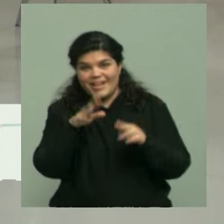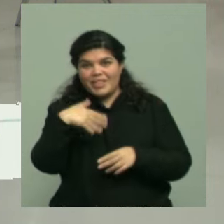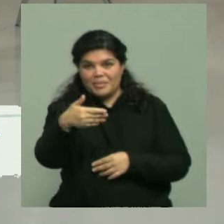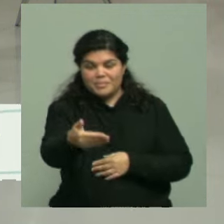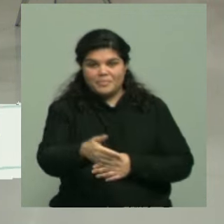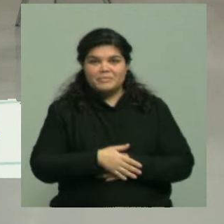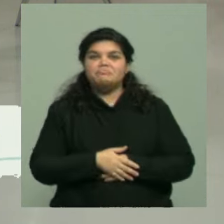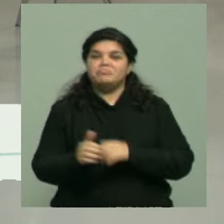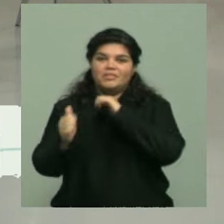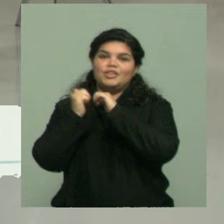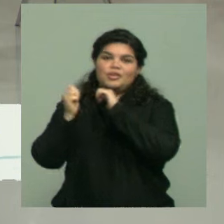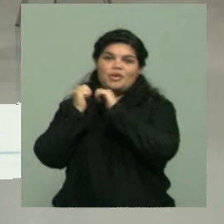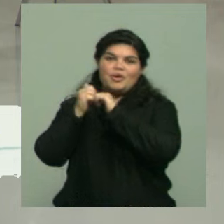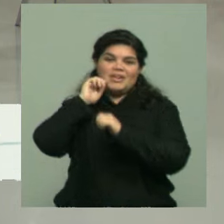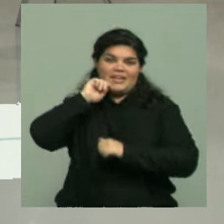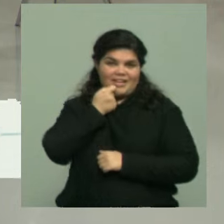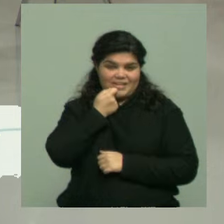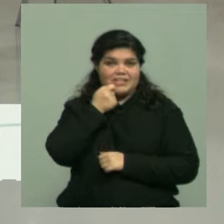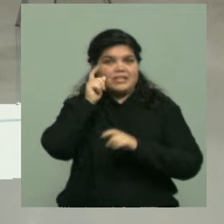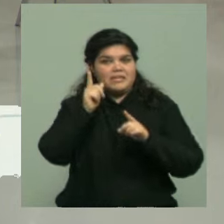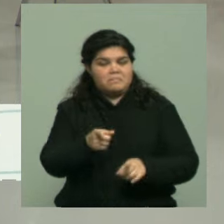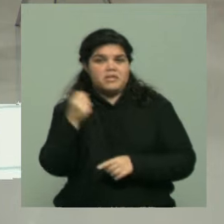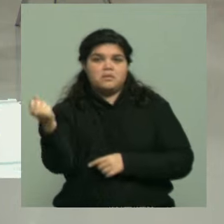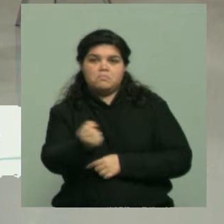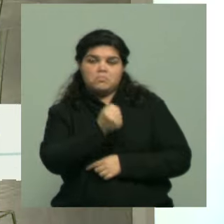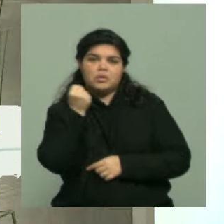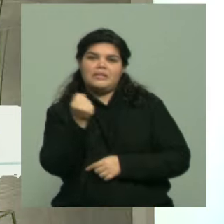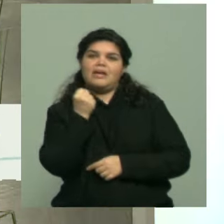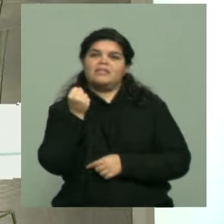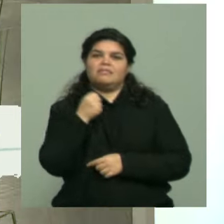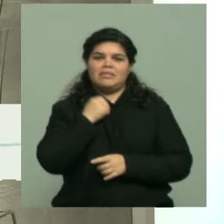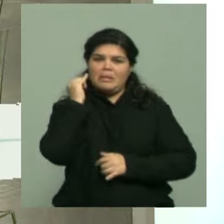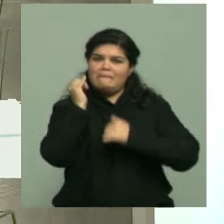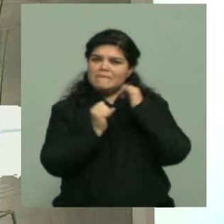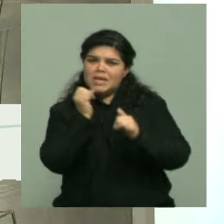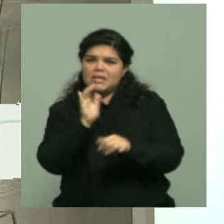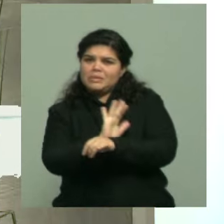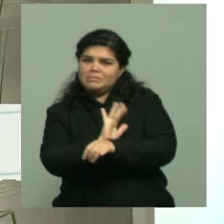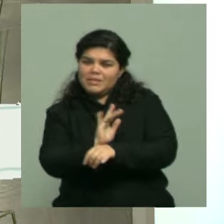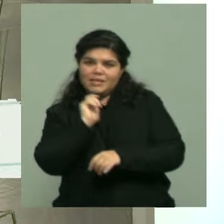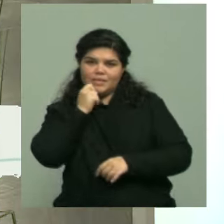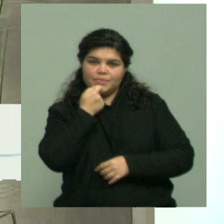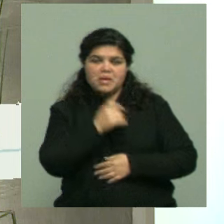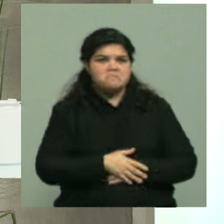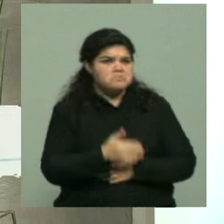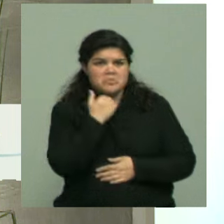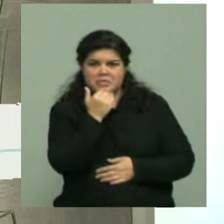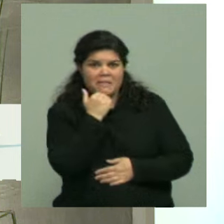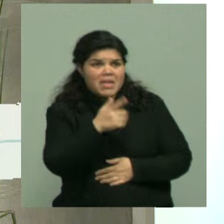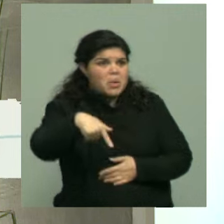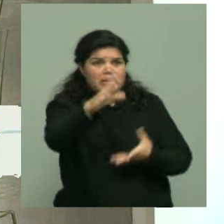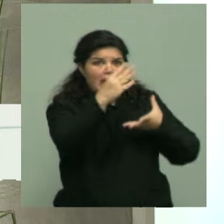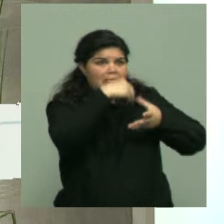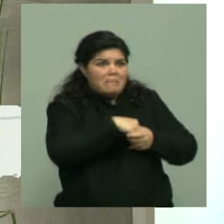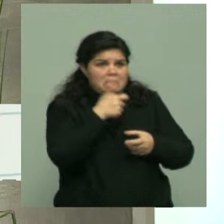historia muy linda y es como decís vos, Cristina, hay que ver la peli y además tener en cuenta, yo ni sabía que eran de acá, eso me parece que está muy bueno y por eso te digo que qué pena que uno no